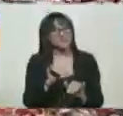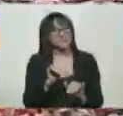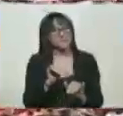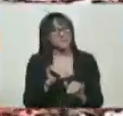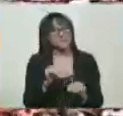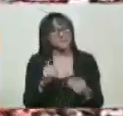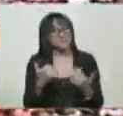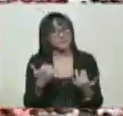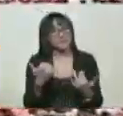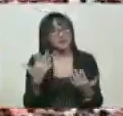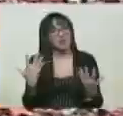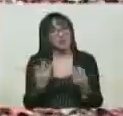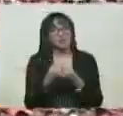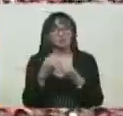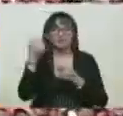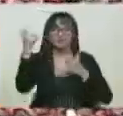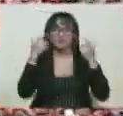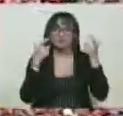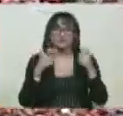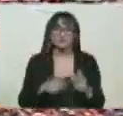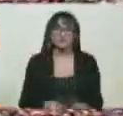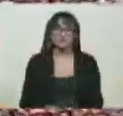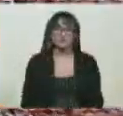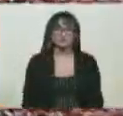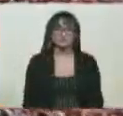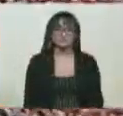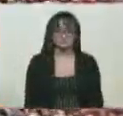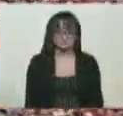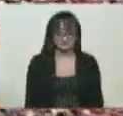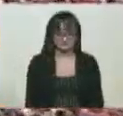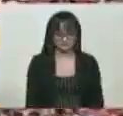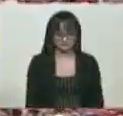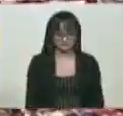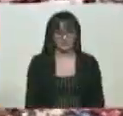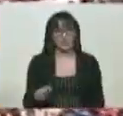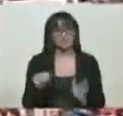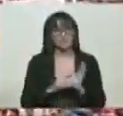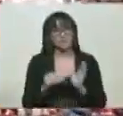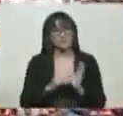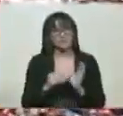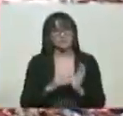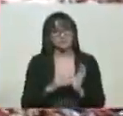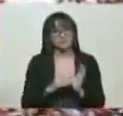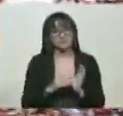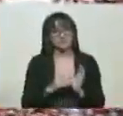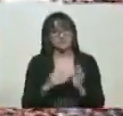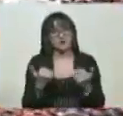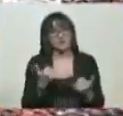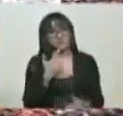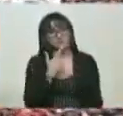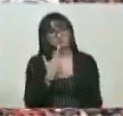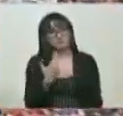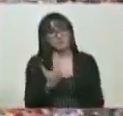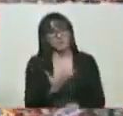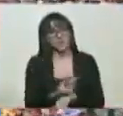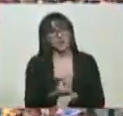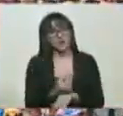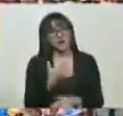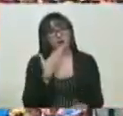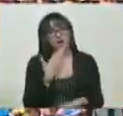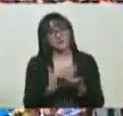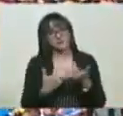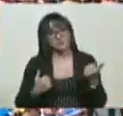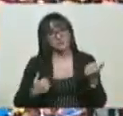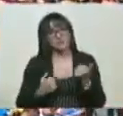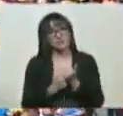aquí estuvimos con Chávez, aquí estuvimos varias veces. Y tengo que decirle a Monagas, gracias por